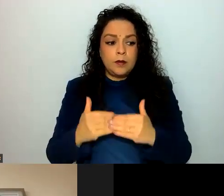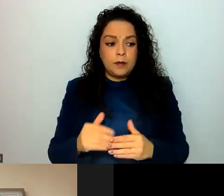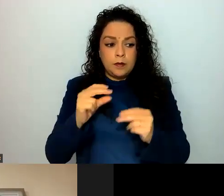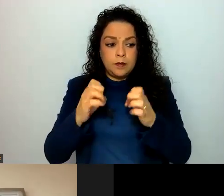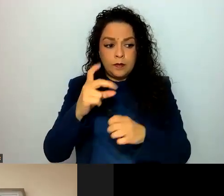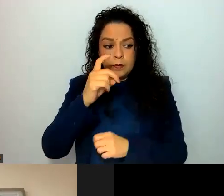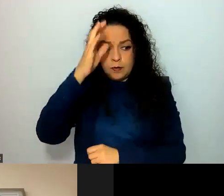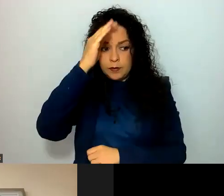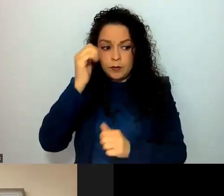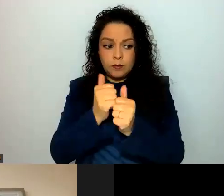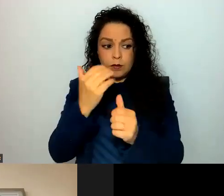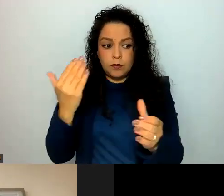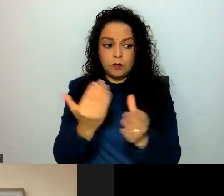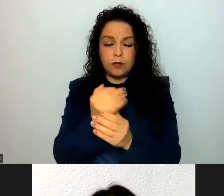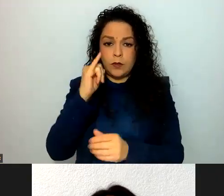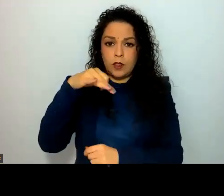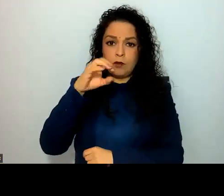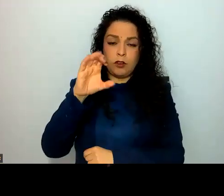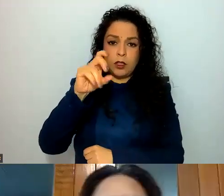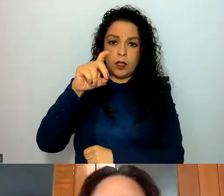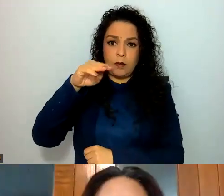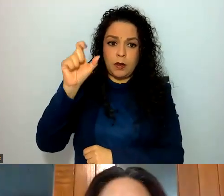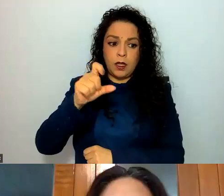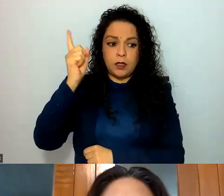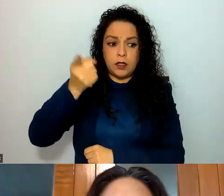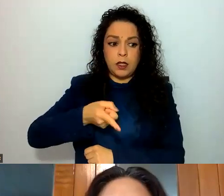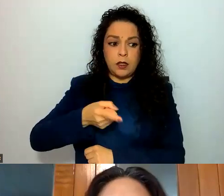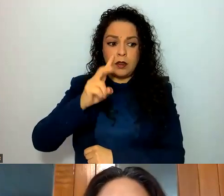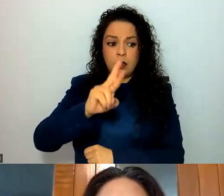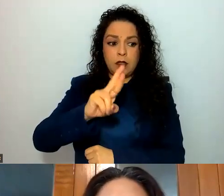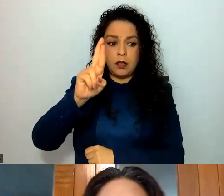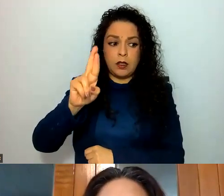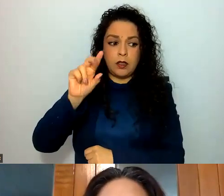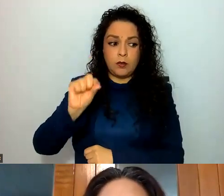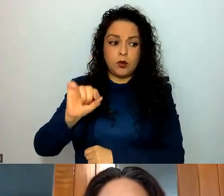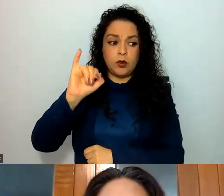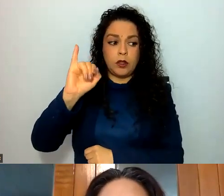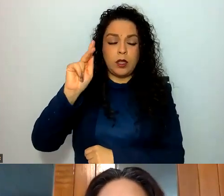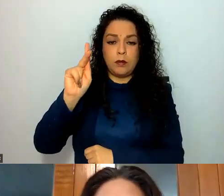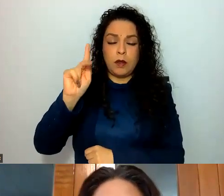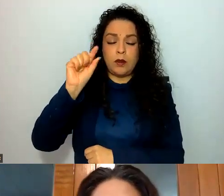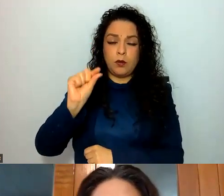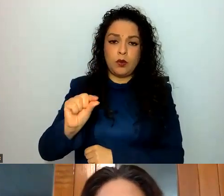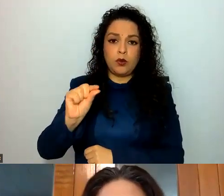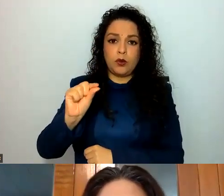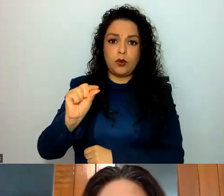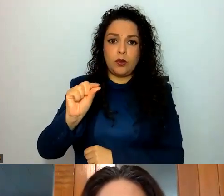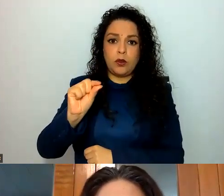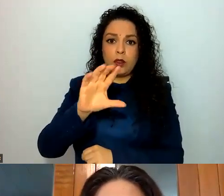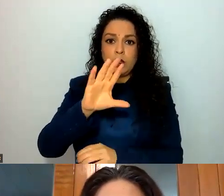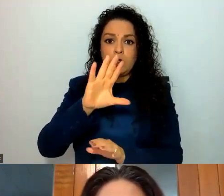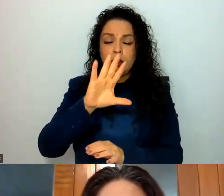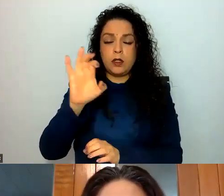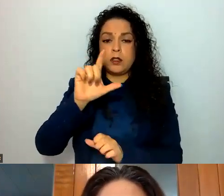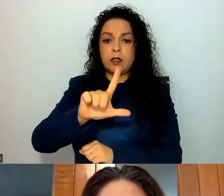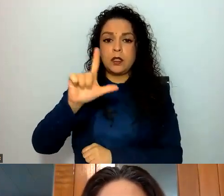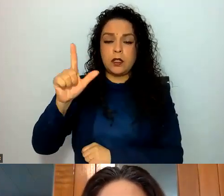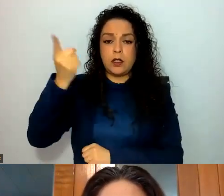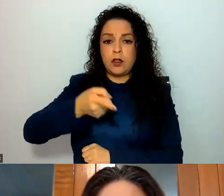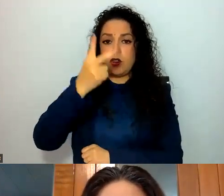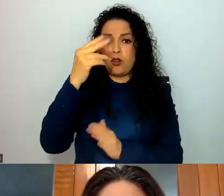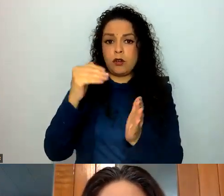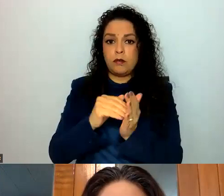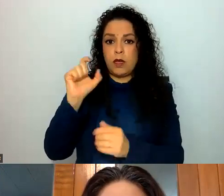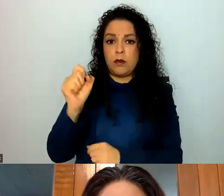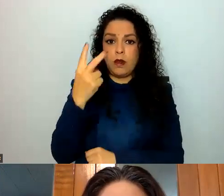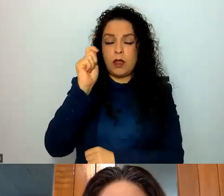relacionado con el expediente InfoCDMX/RR.IP.1577/2022, en materia